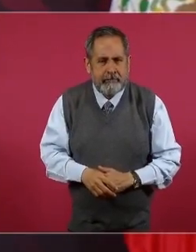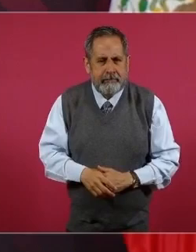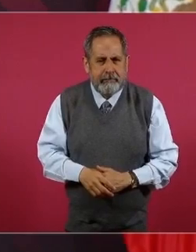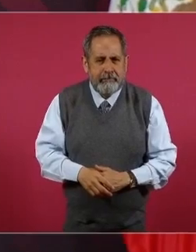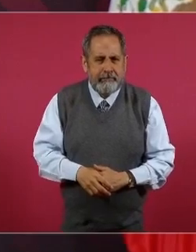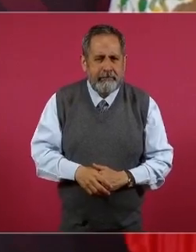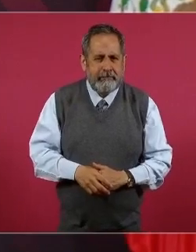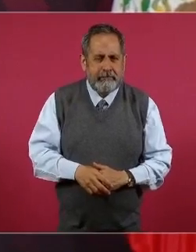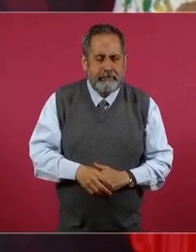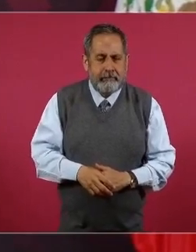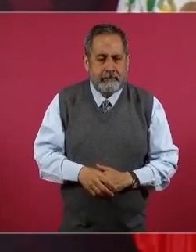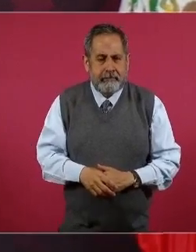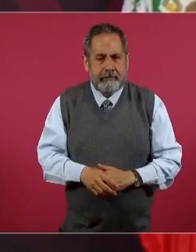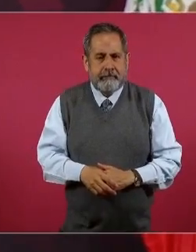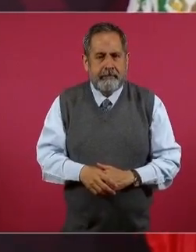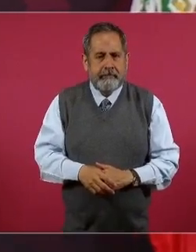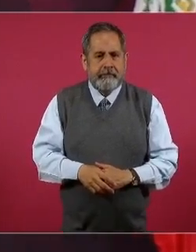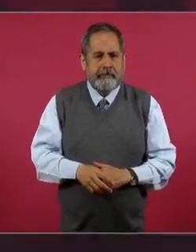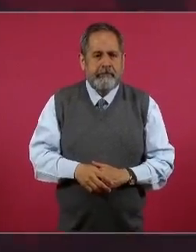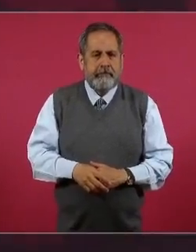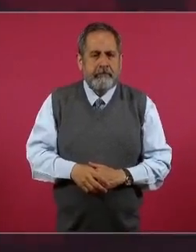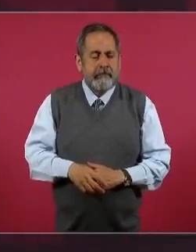Y ojalá y nunca